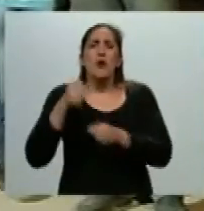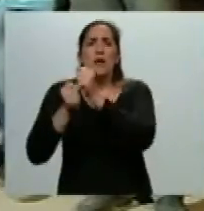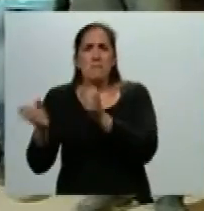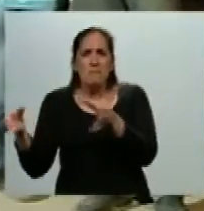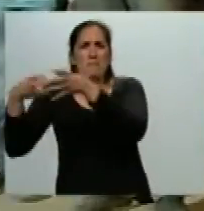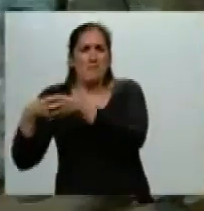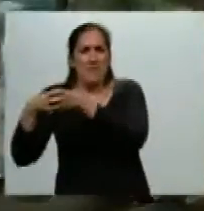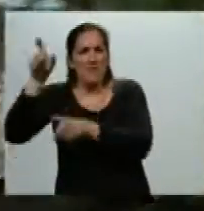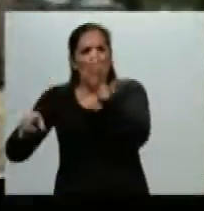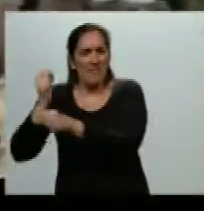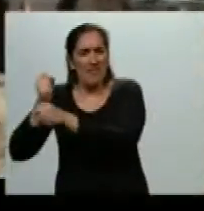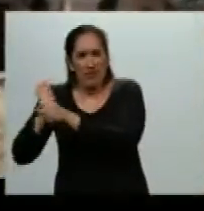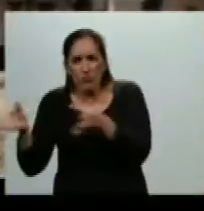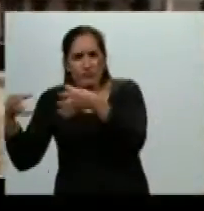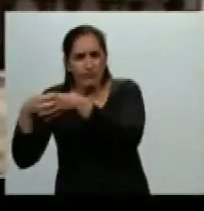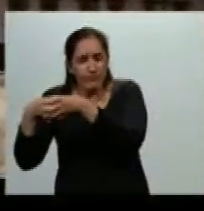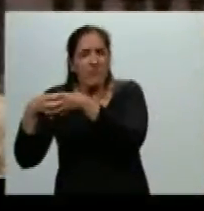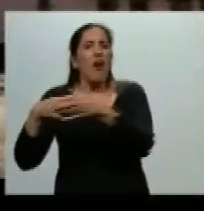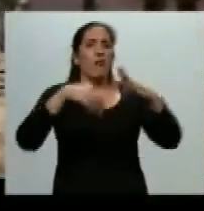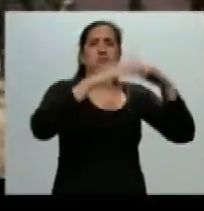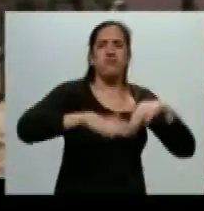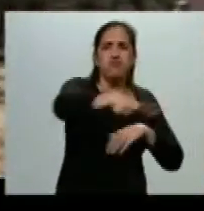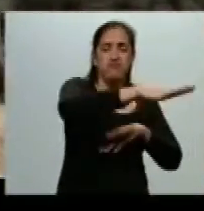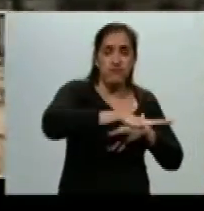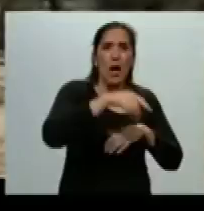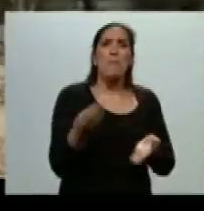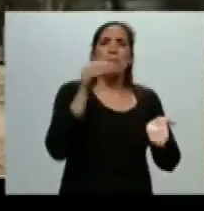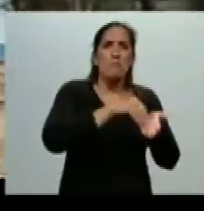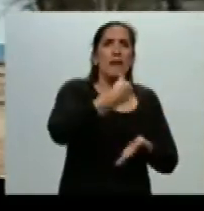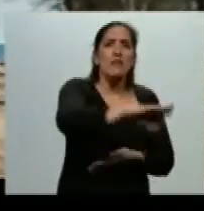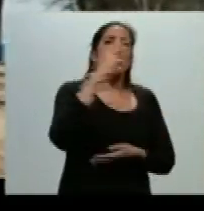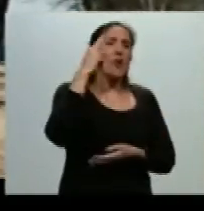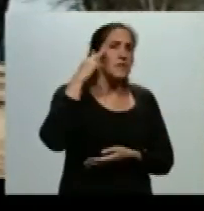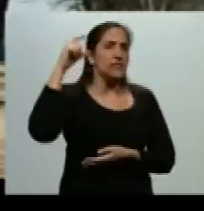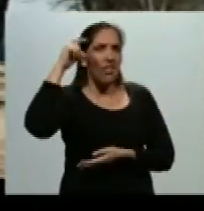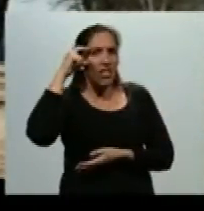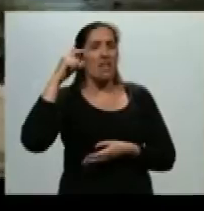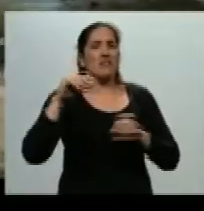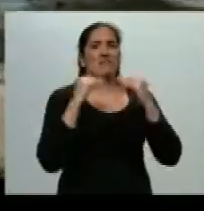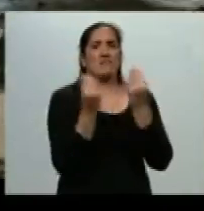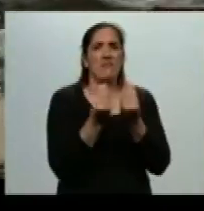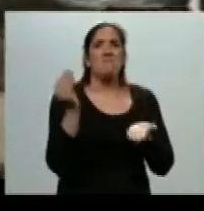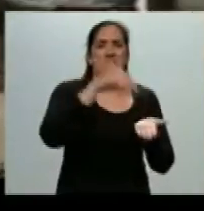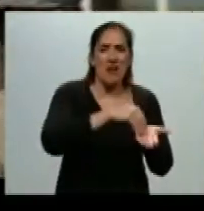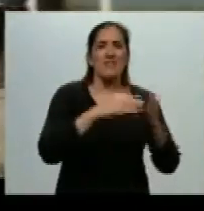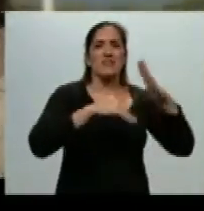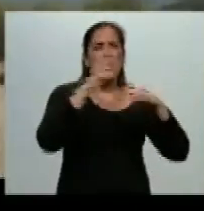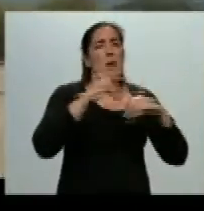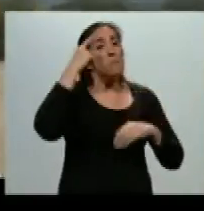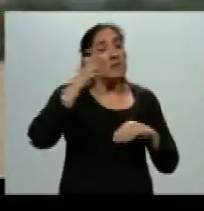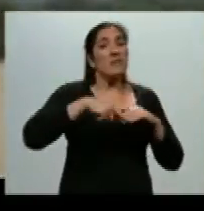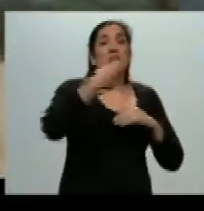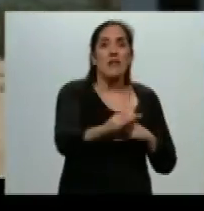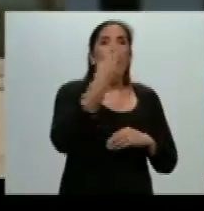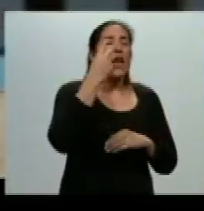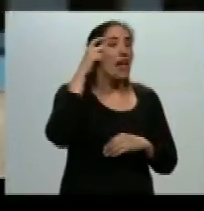y están en construcción 910 más que esperamos entregar muy prontito en enero del